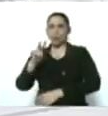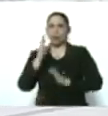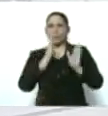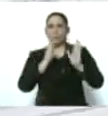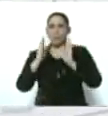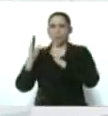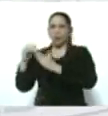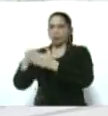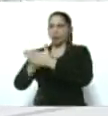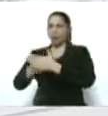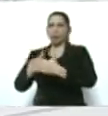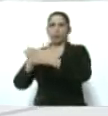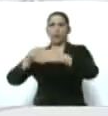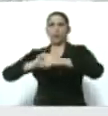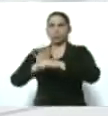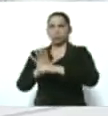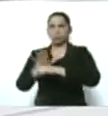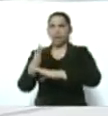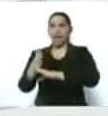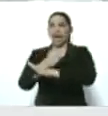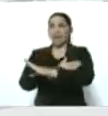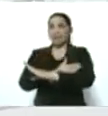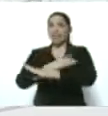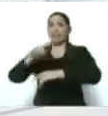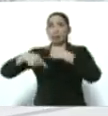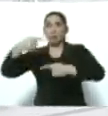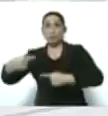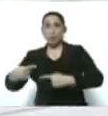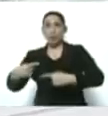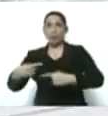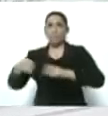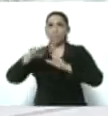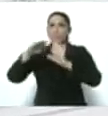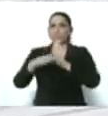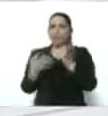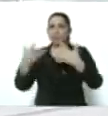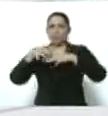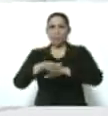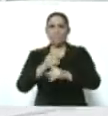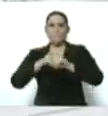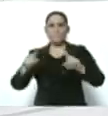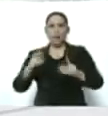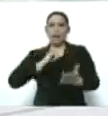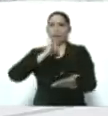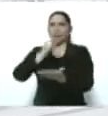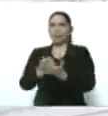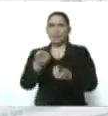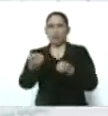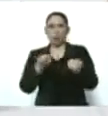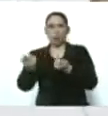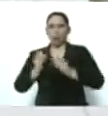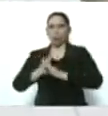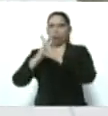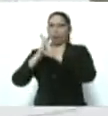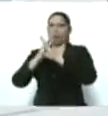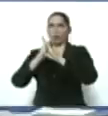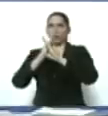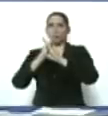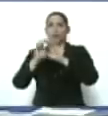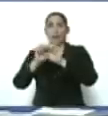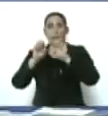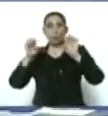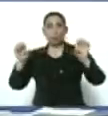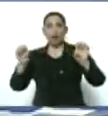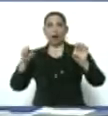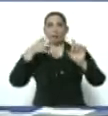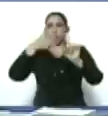luchar COVID-19. Antes y después de los casos, medidas integrales para identificarlos y controlarlos y educar e informar al público.